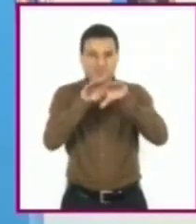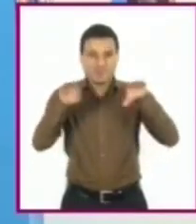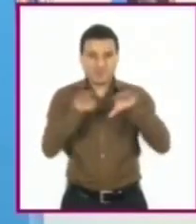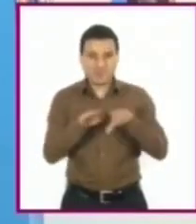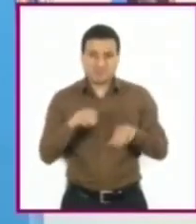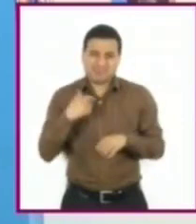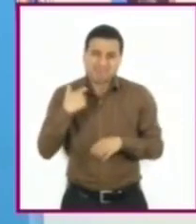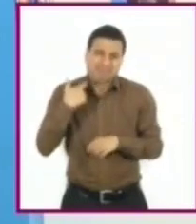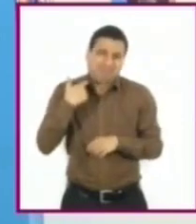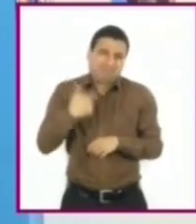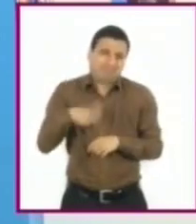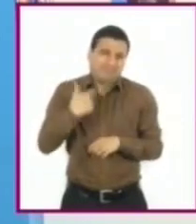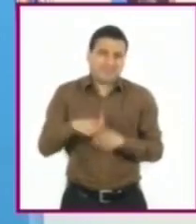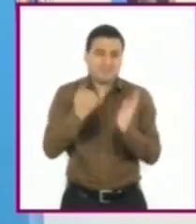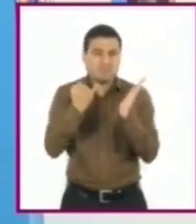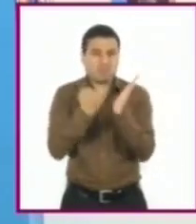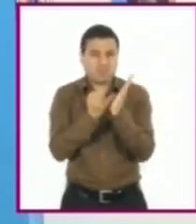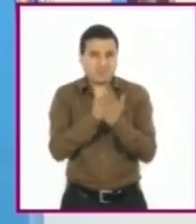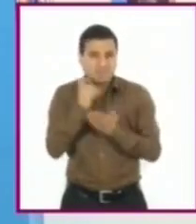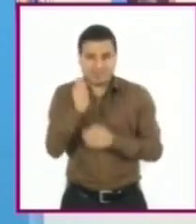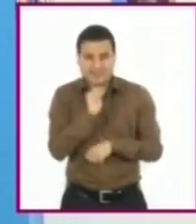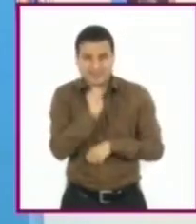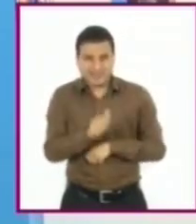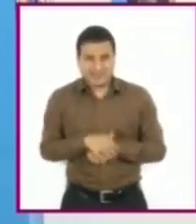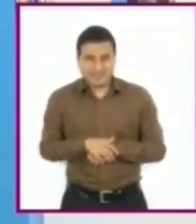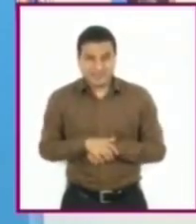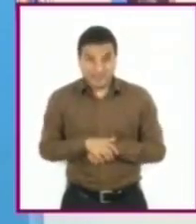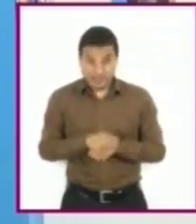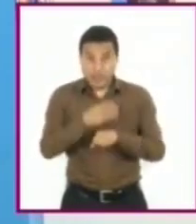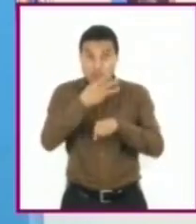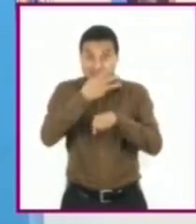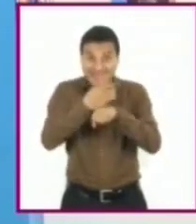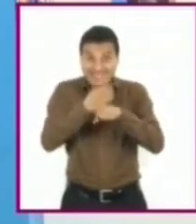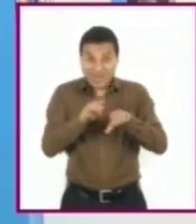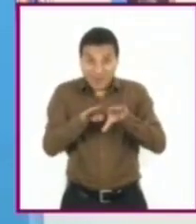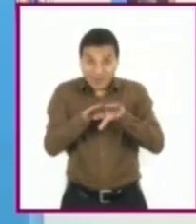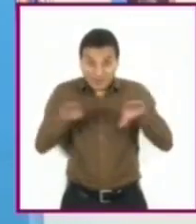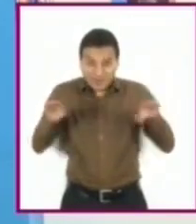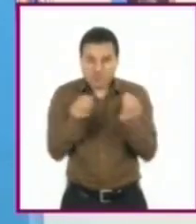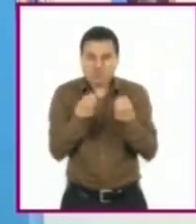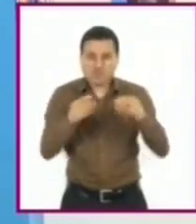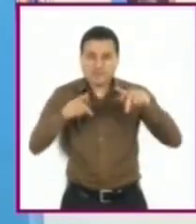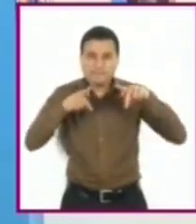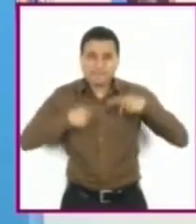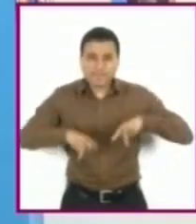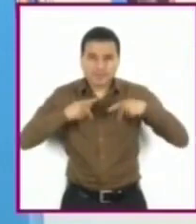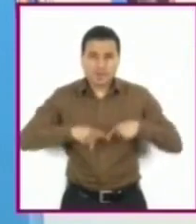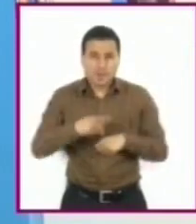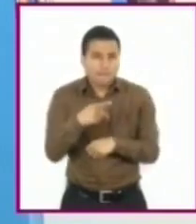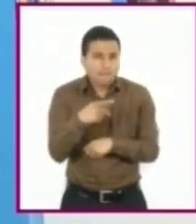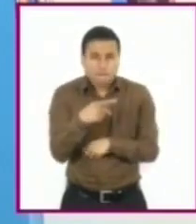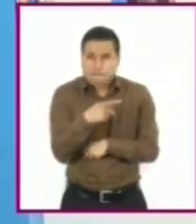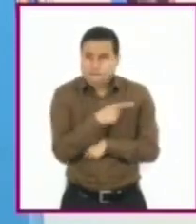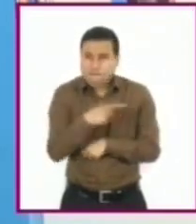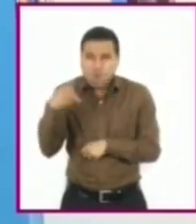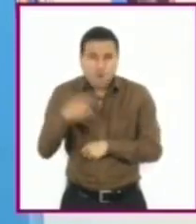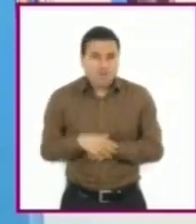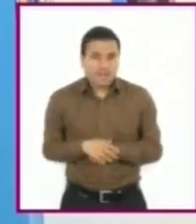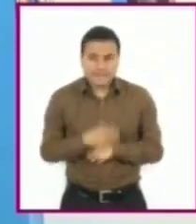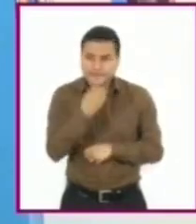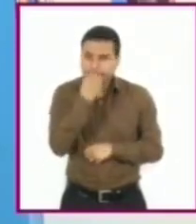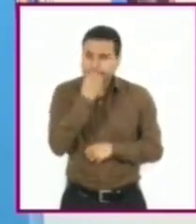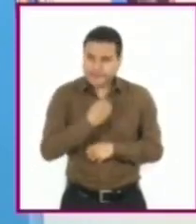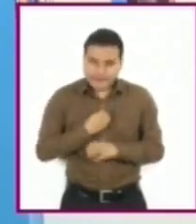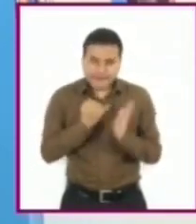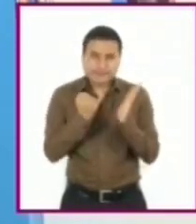opulencia y no pagaban impuestos, mientras que el tercer estado, el más numeroso, vivía en la pobreza y era el único obligado a